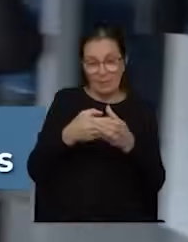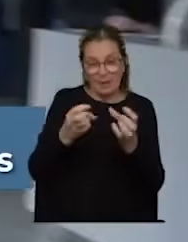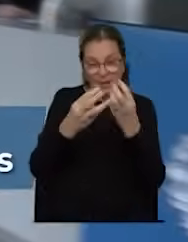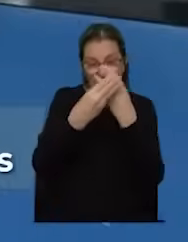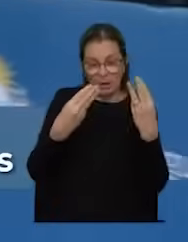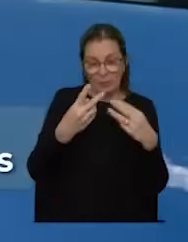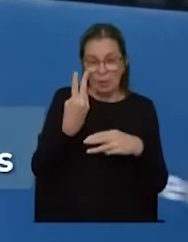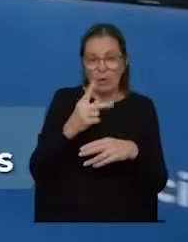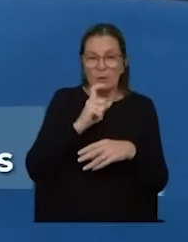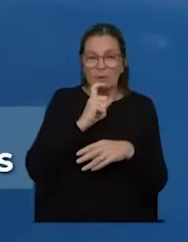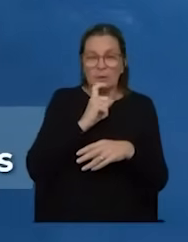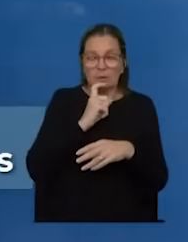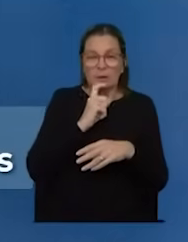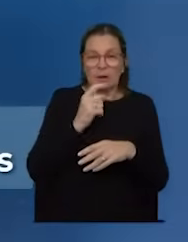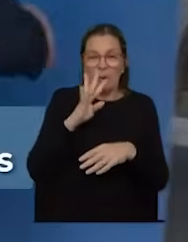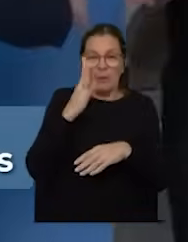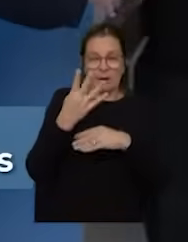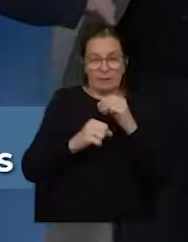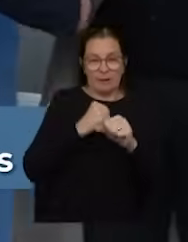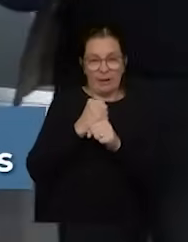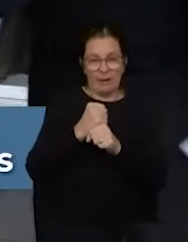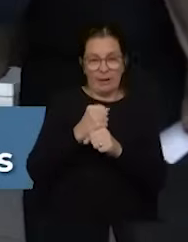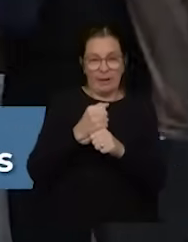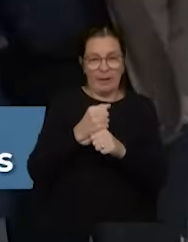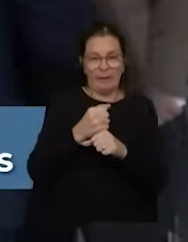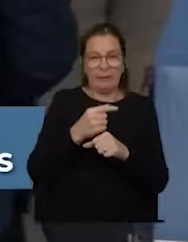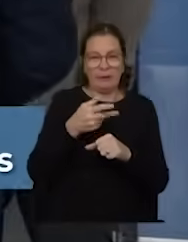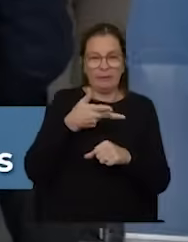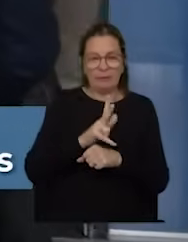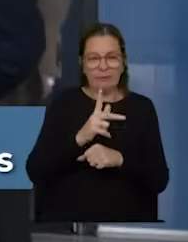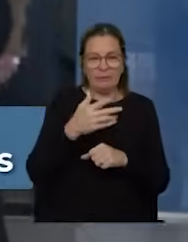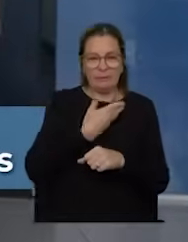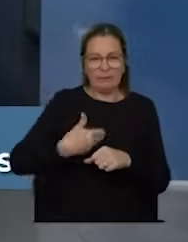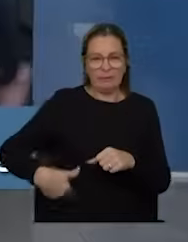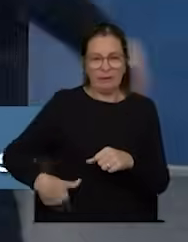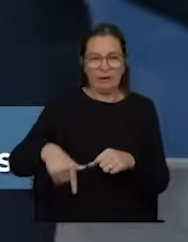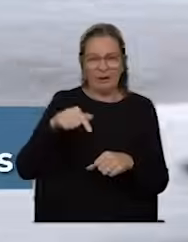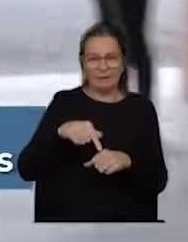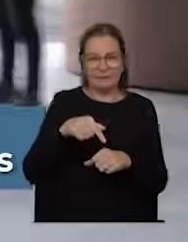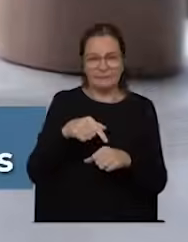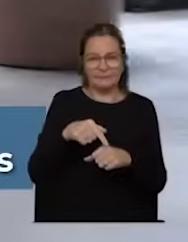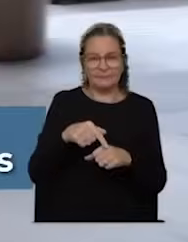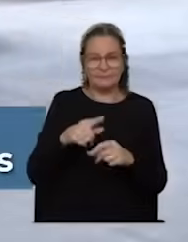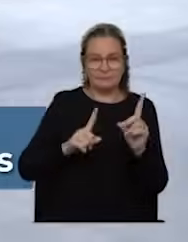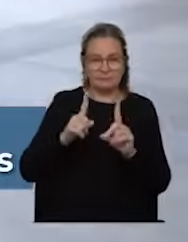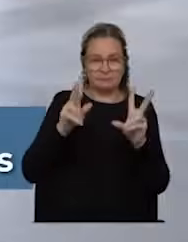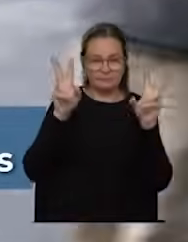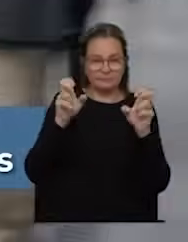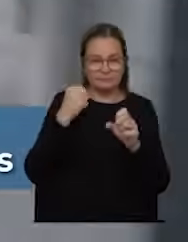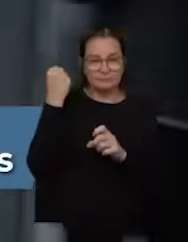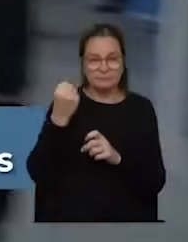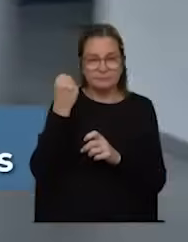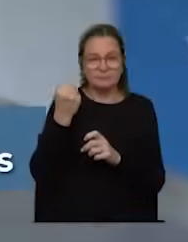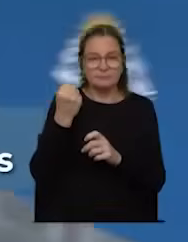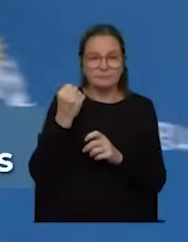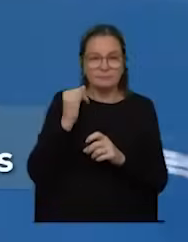todos los 2 de marzo en el cuarto año aniversario de su gobierno en este caso con eh algunos temas importantes como los